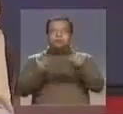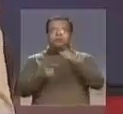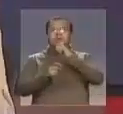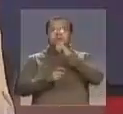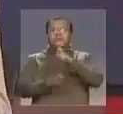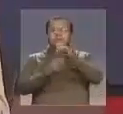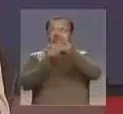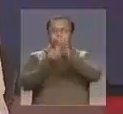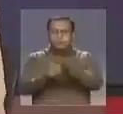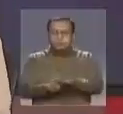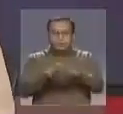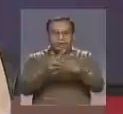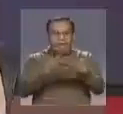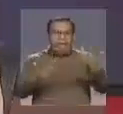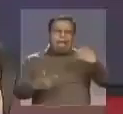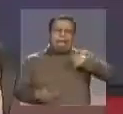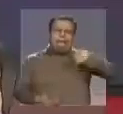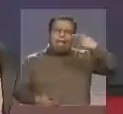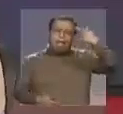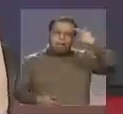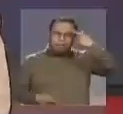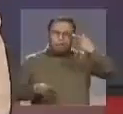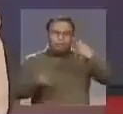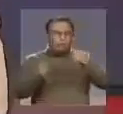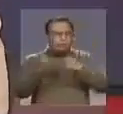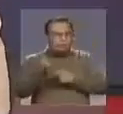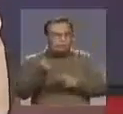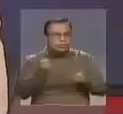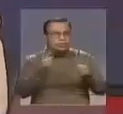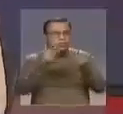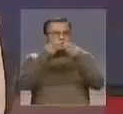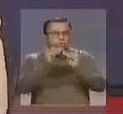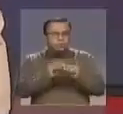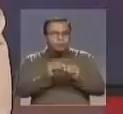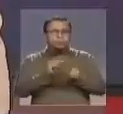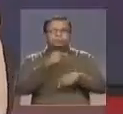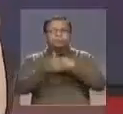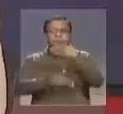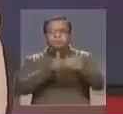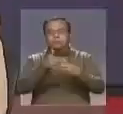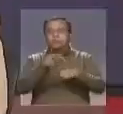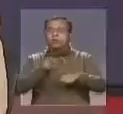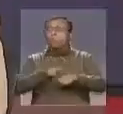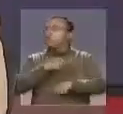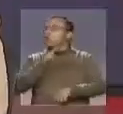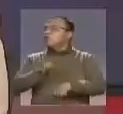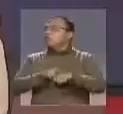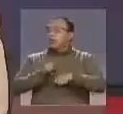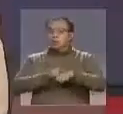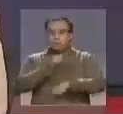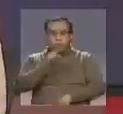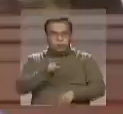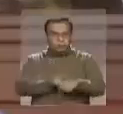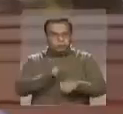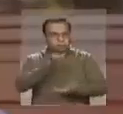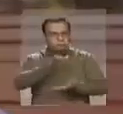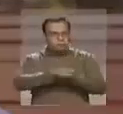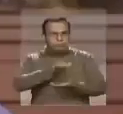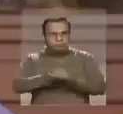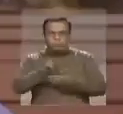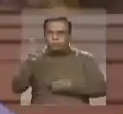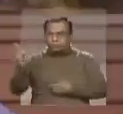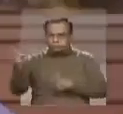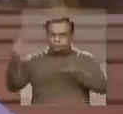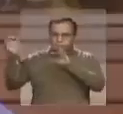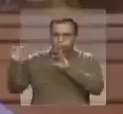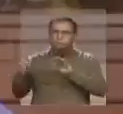racismo, la discriminación, los estereotipos son cosas tan sensibles y tan sutiles que los normalizamos. Y sobre eso, justamente para seguir